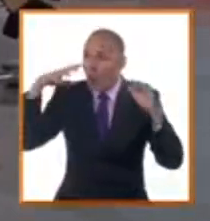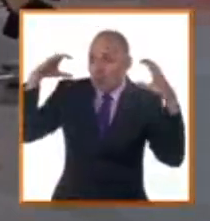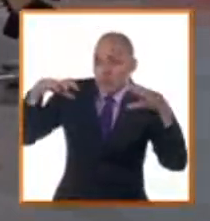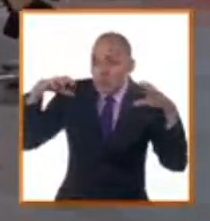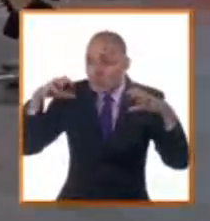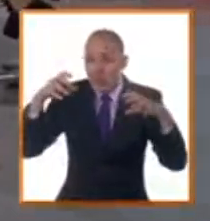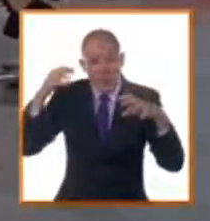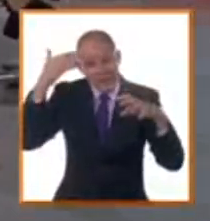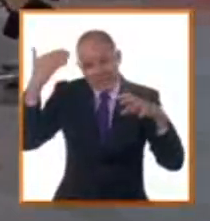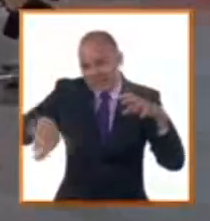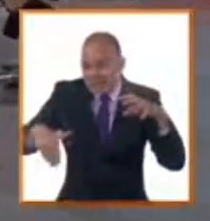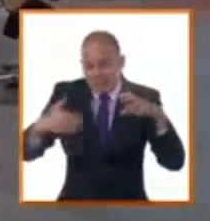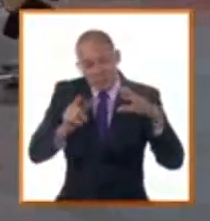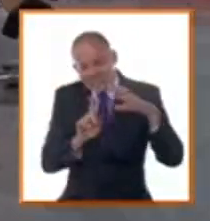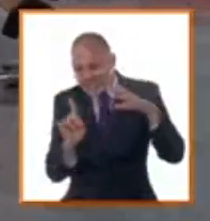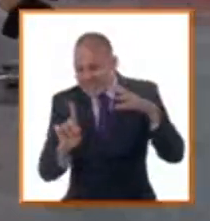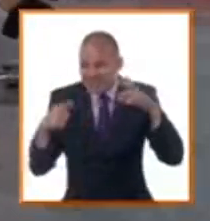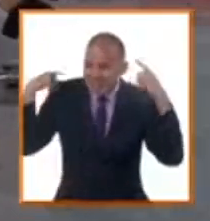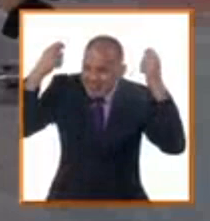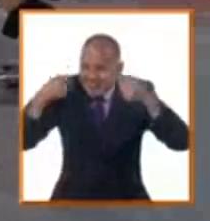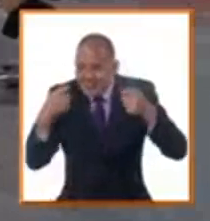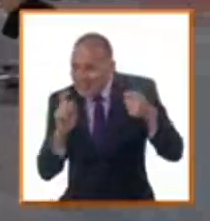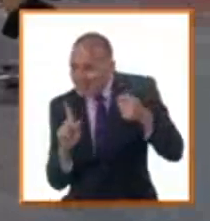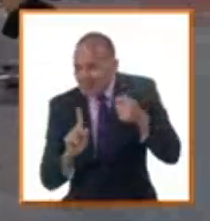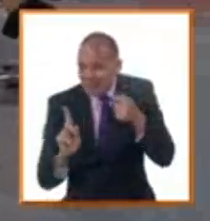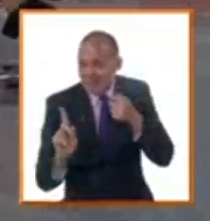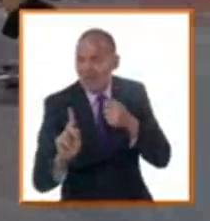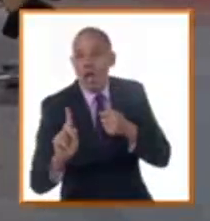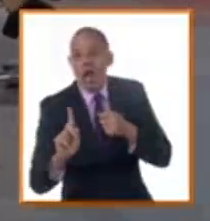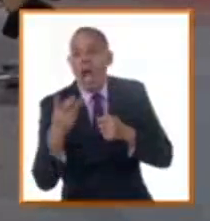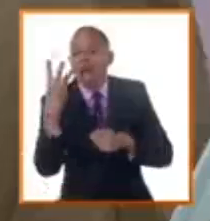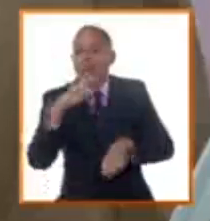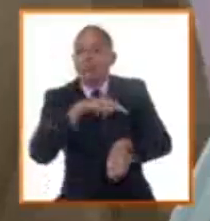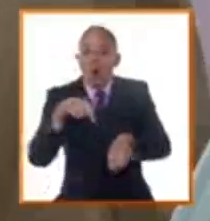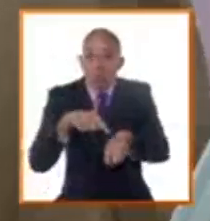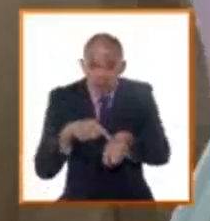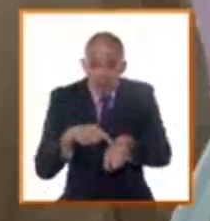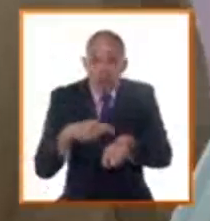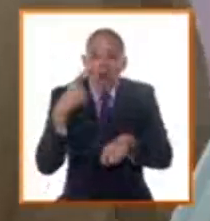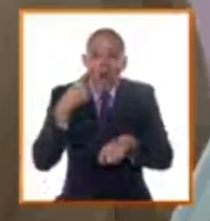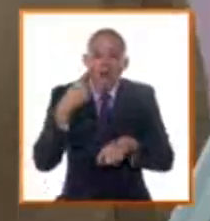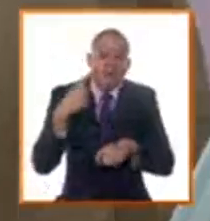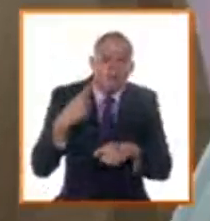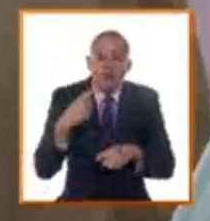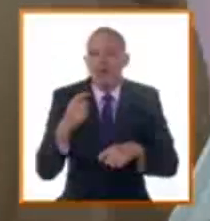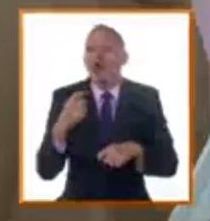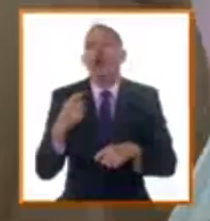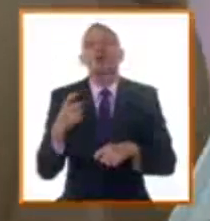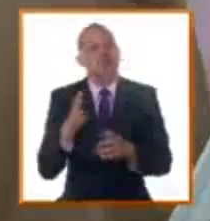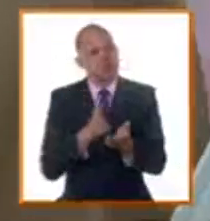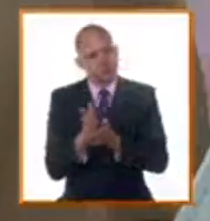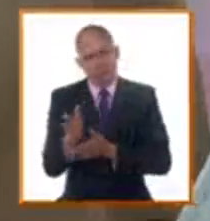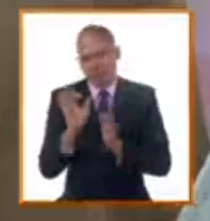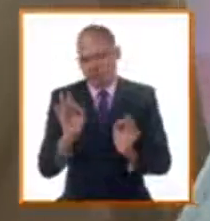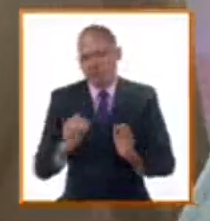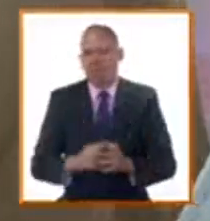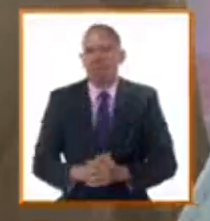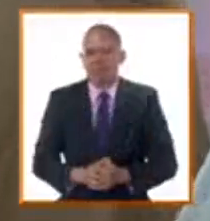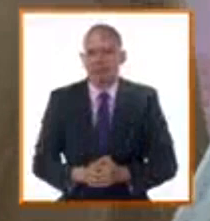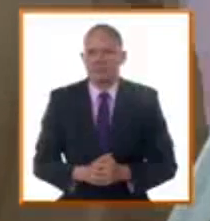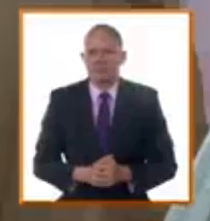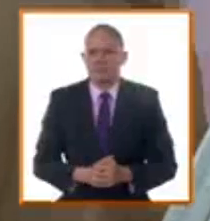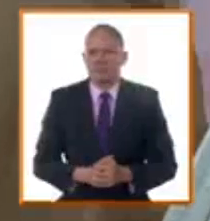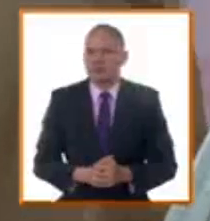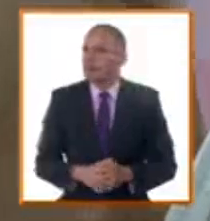a hacer su medición cada 3 horas. Cada 3 horas en estos casos, si no llueve, no se hace 24, ¿no? Se